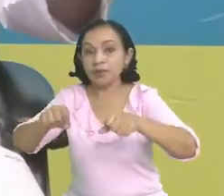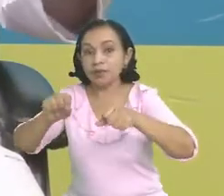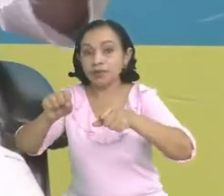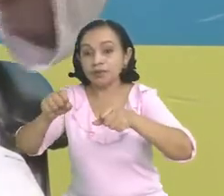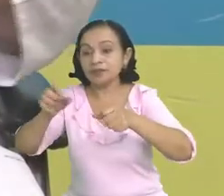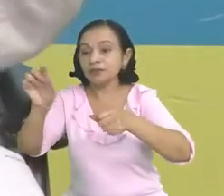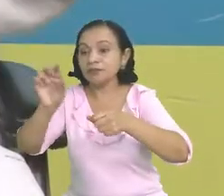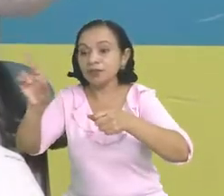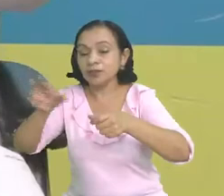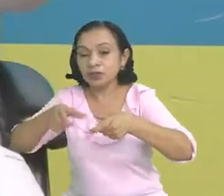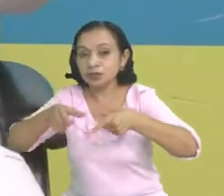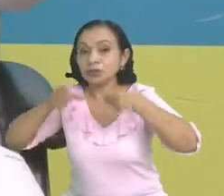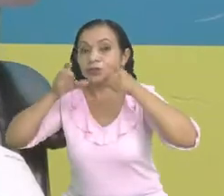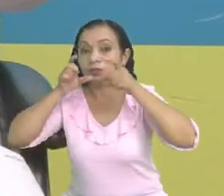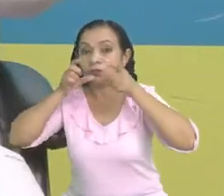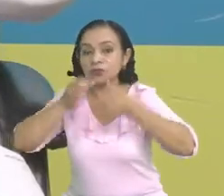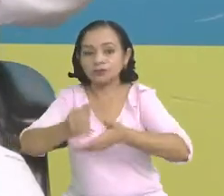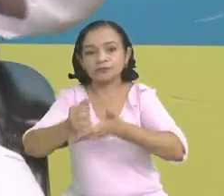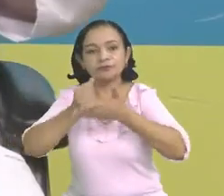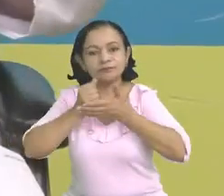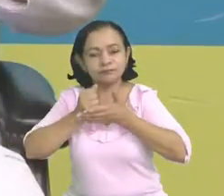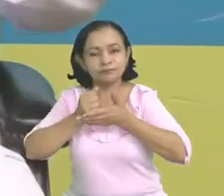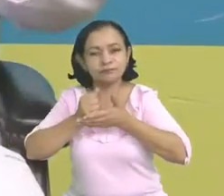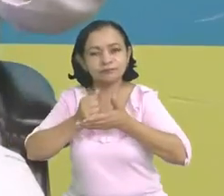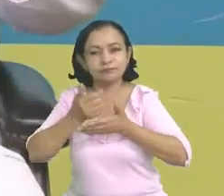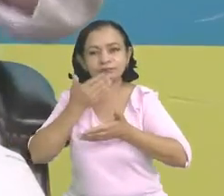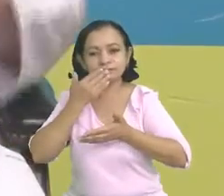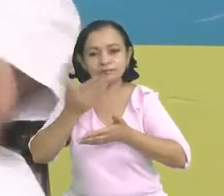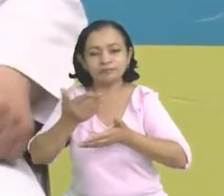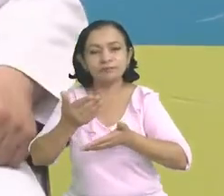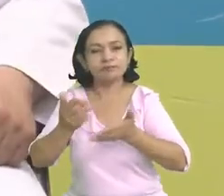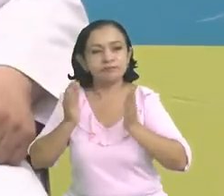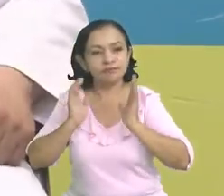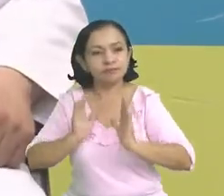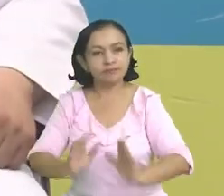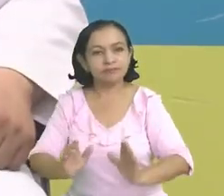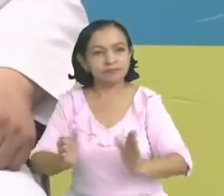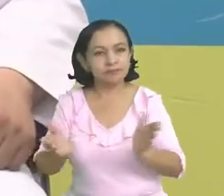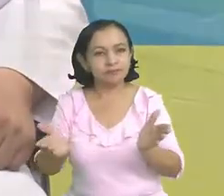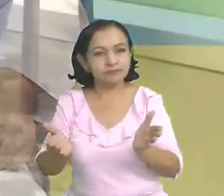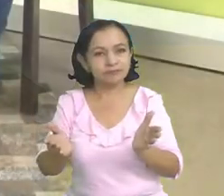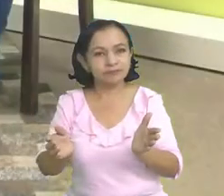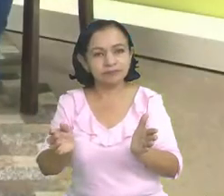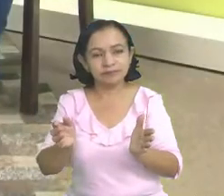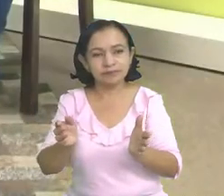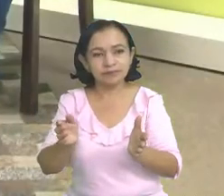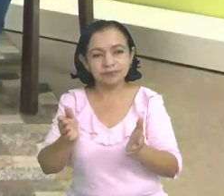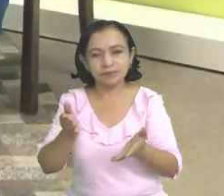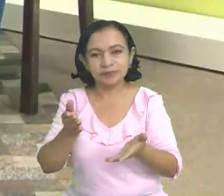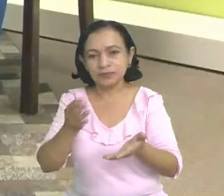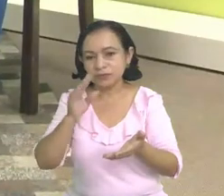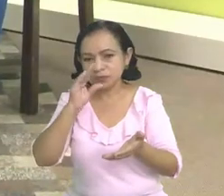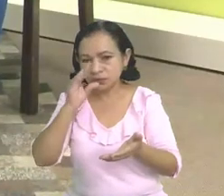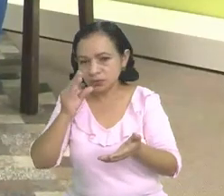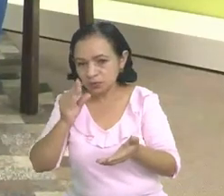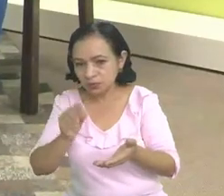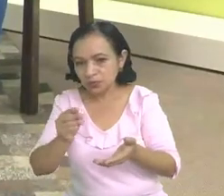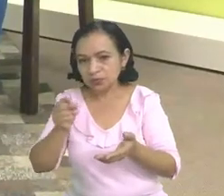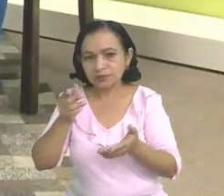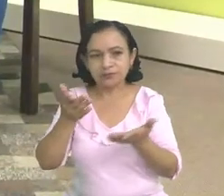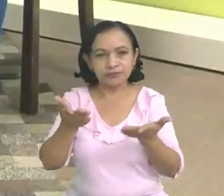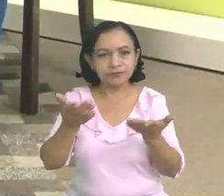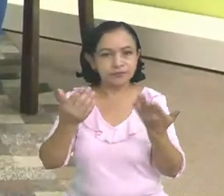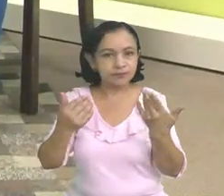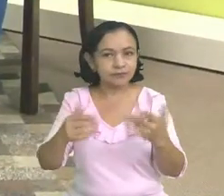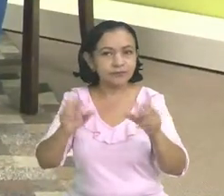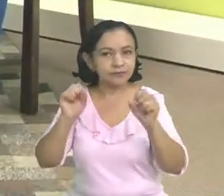del frijol, y eso te va a servir para una buena nutrición. No, no está de más echarle una chistomita. Acuérdate que la chistomita le da un sabor rico.